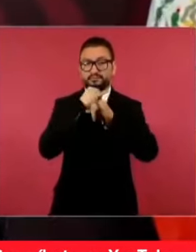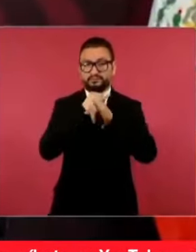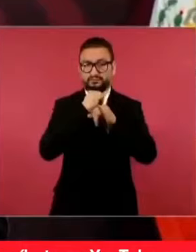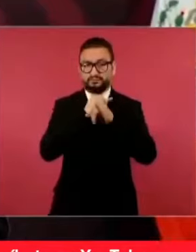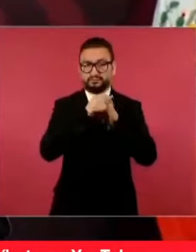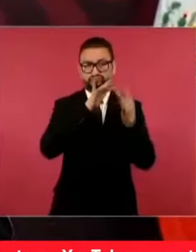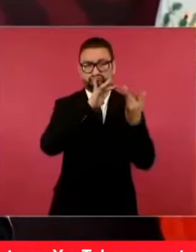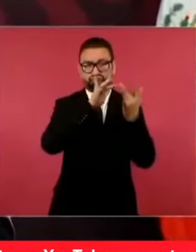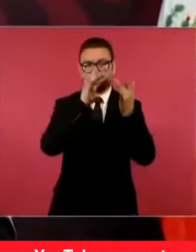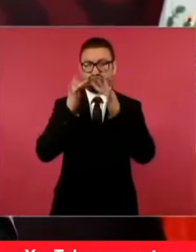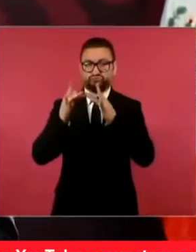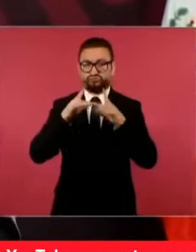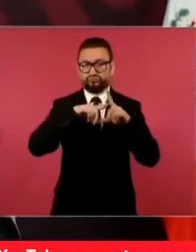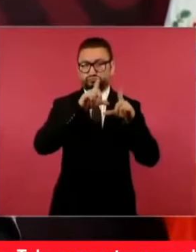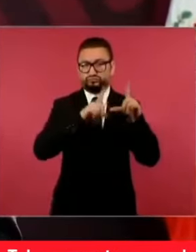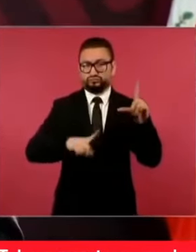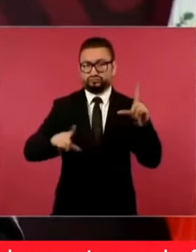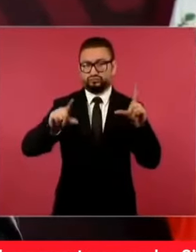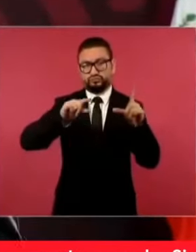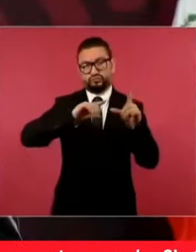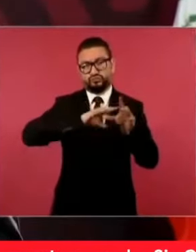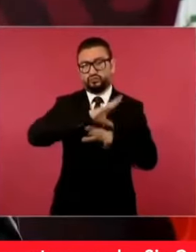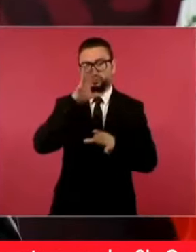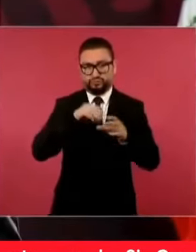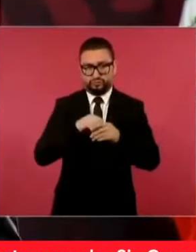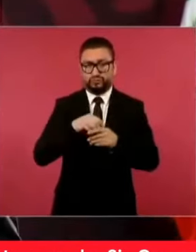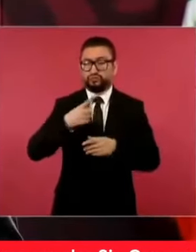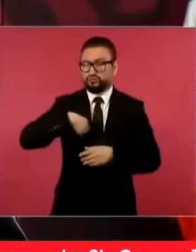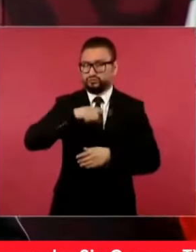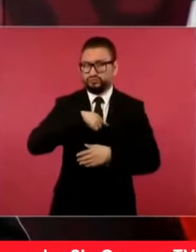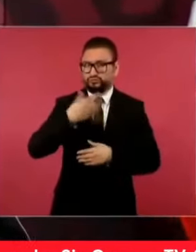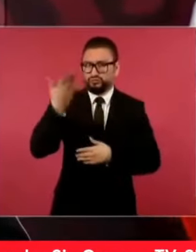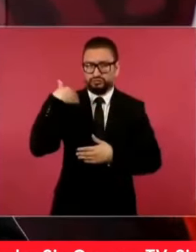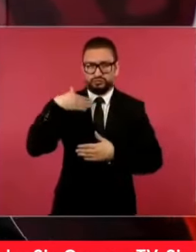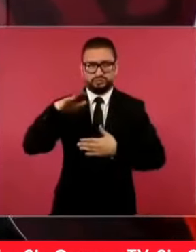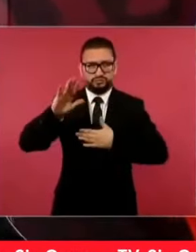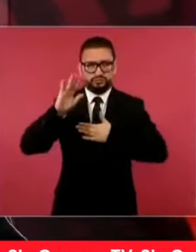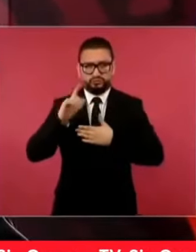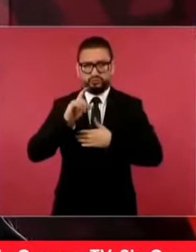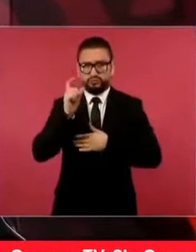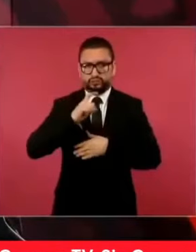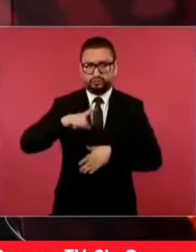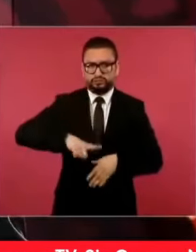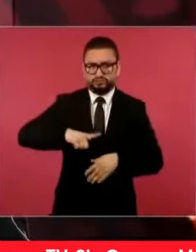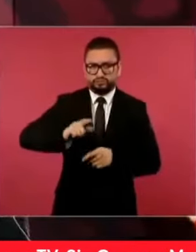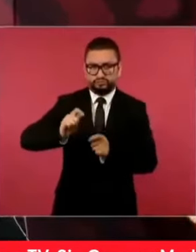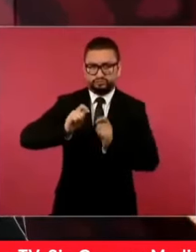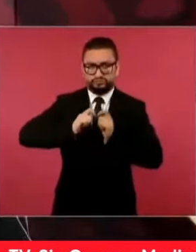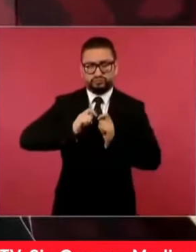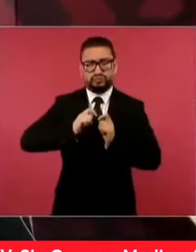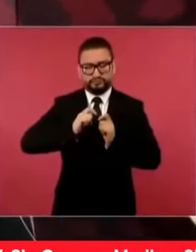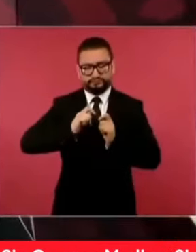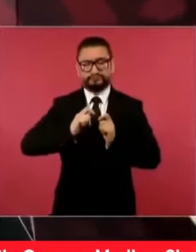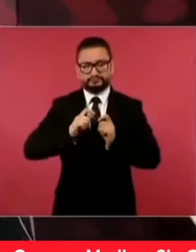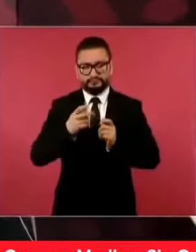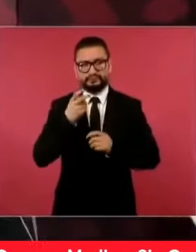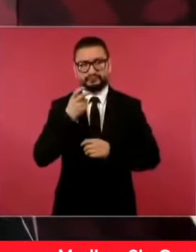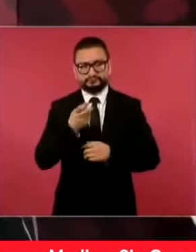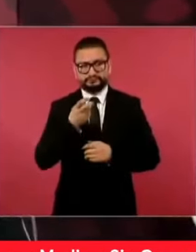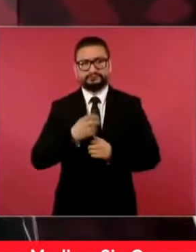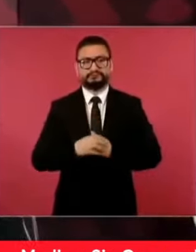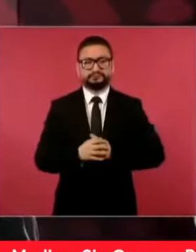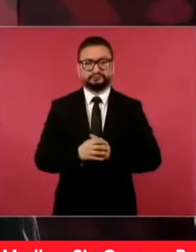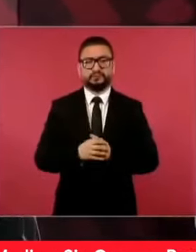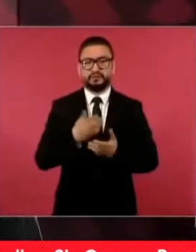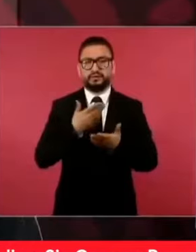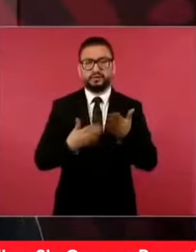territorio nacional. Fue un compromiso que hicimos al llegar al gobierno y